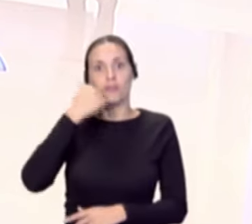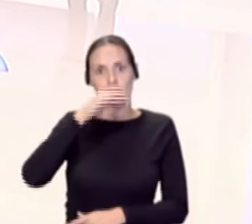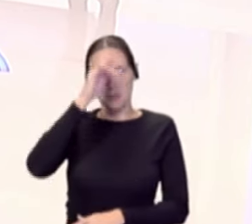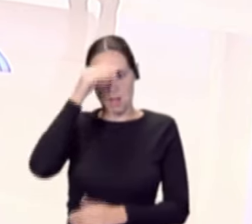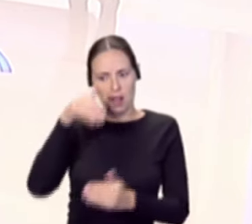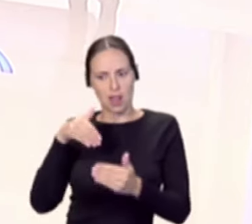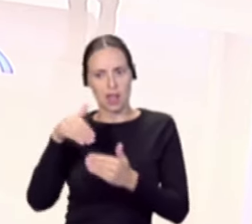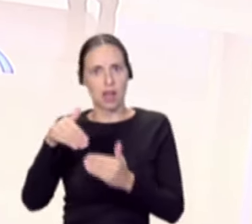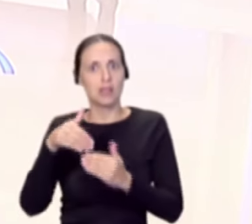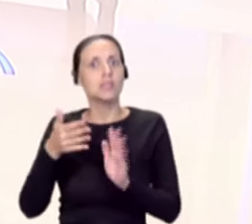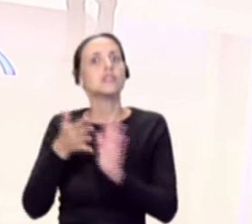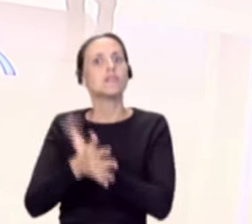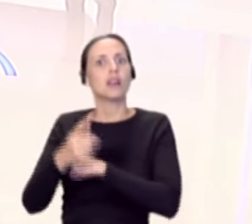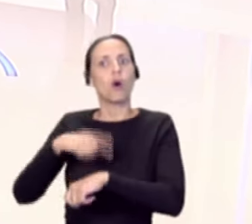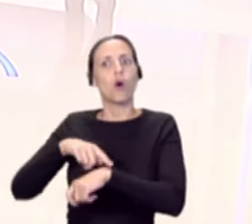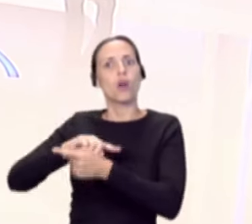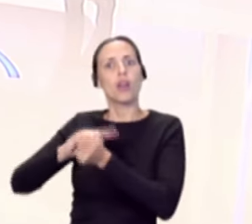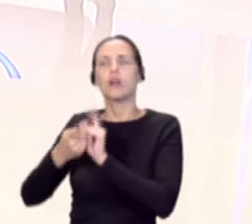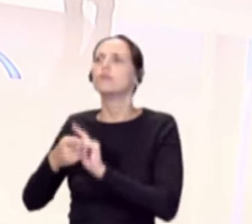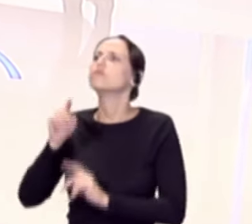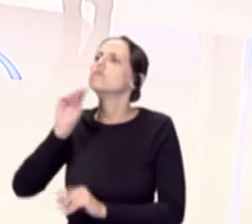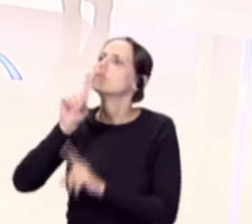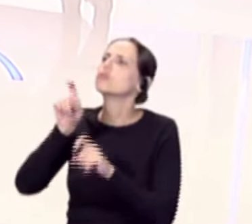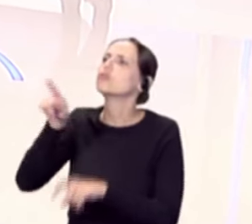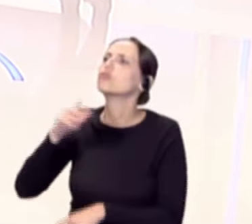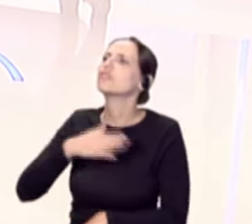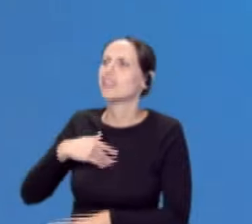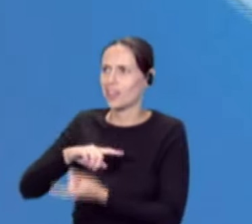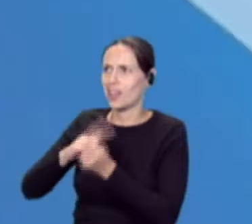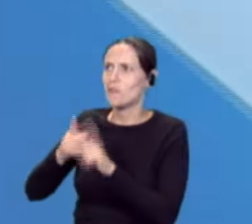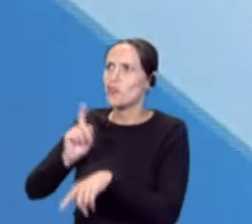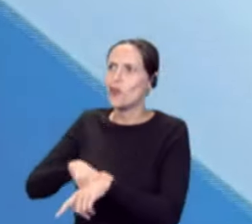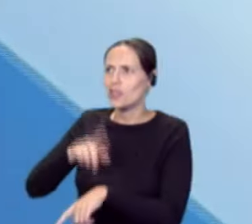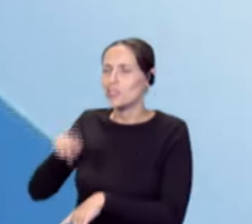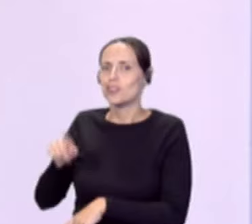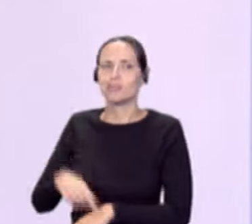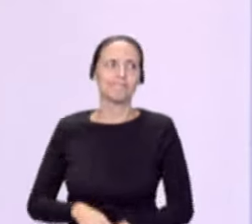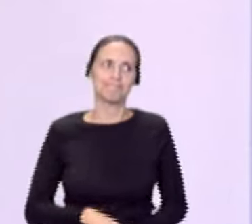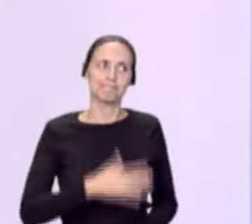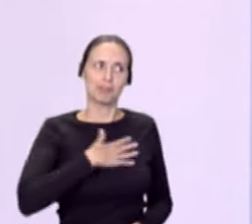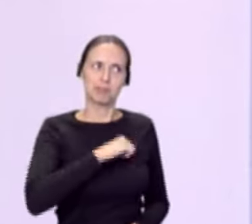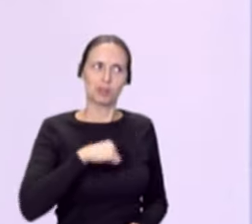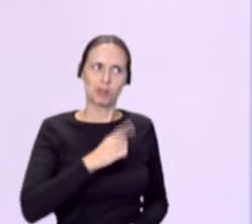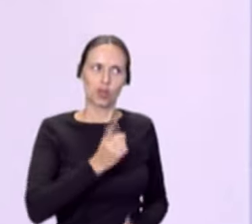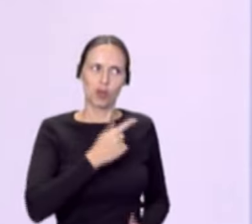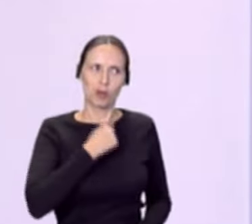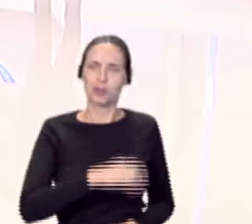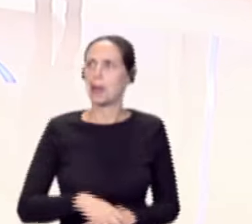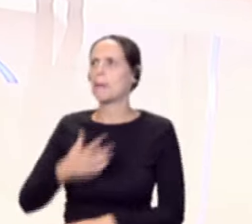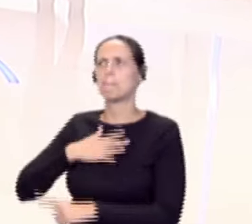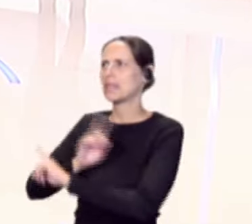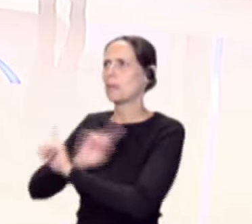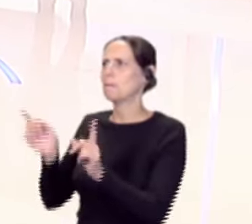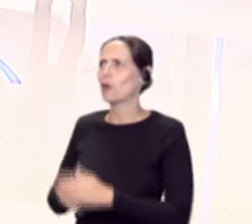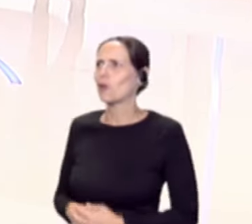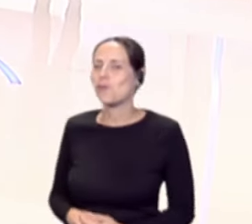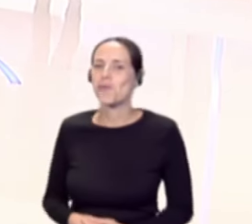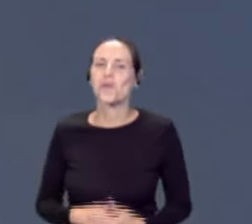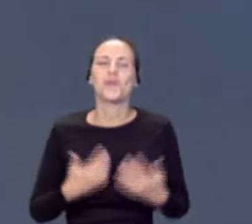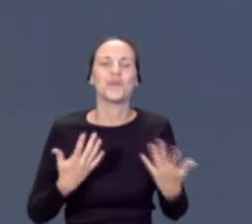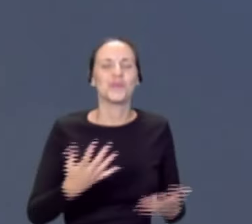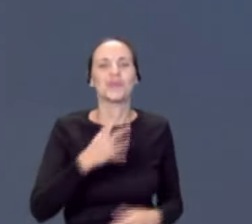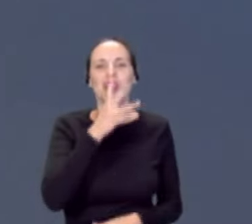fin de semana del cambio de hora, y yo te pregunto, ¿tú eres de las que le gusta el cambio de hora o no? A mí no me gusta. A mí tampoco. Personalmente. Bueno, pues vamos a preguntarle ahora a